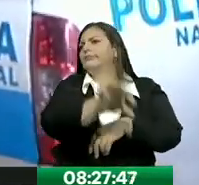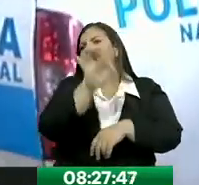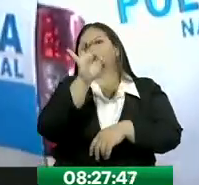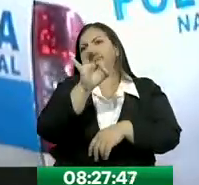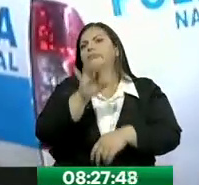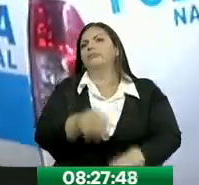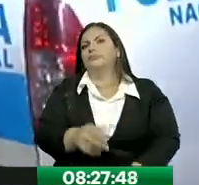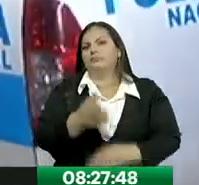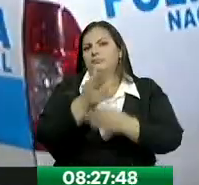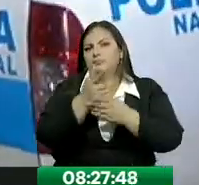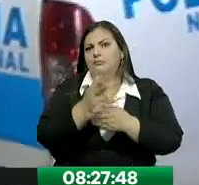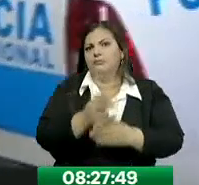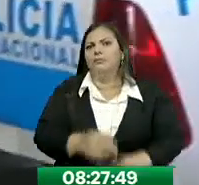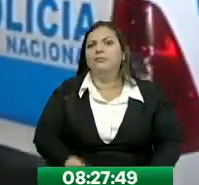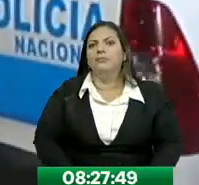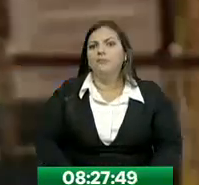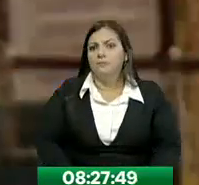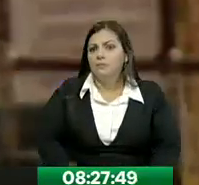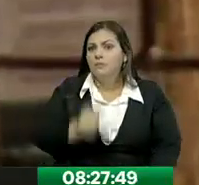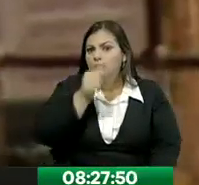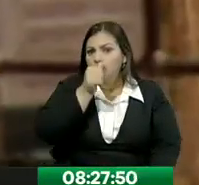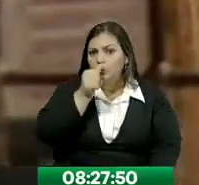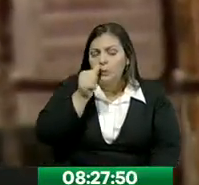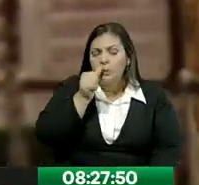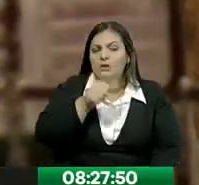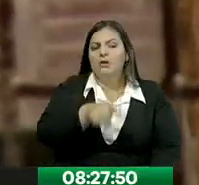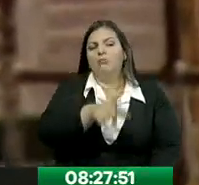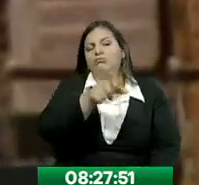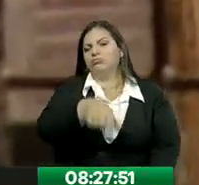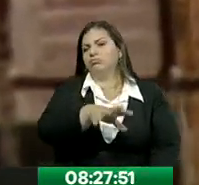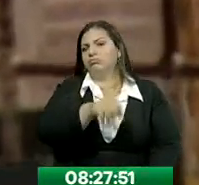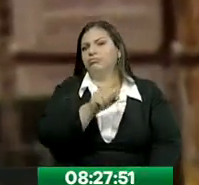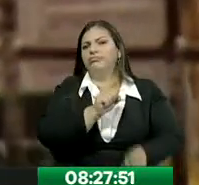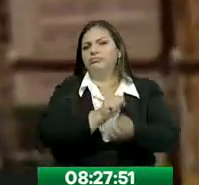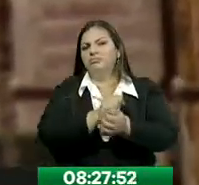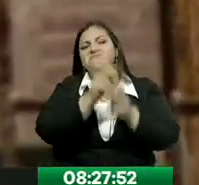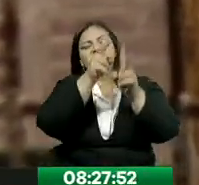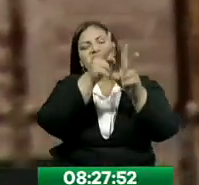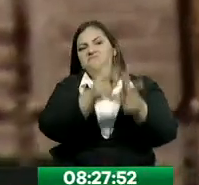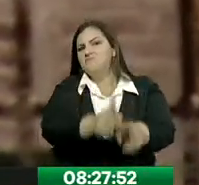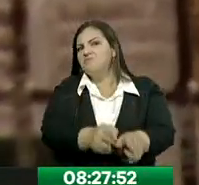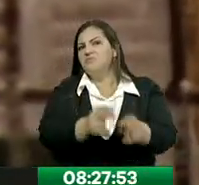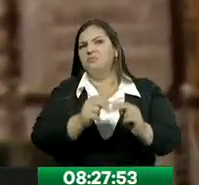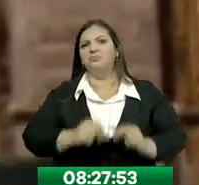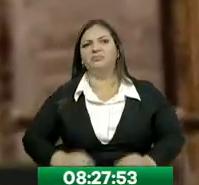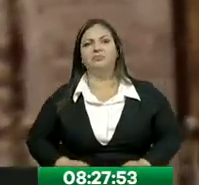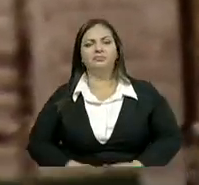estaría inmersa en actividades ilícitas. Informó José Morales.